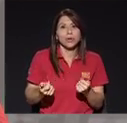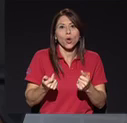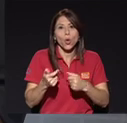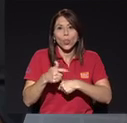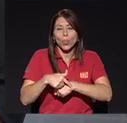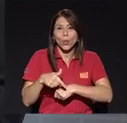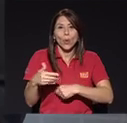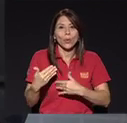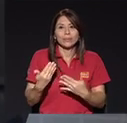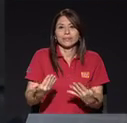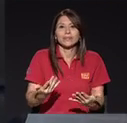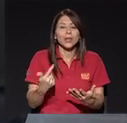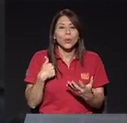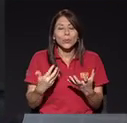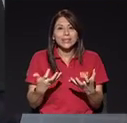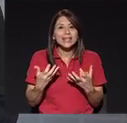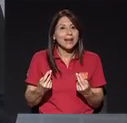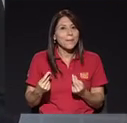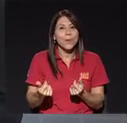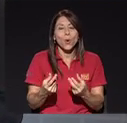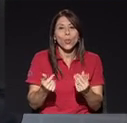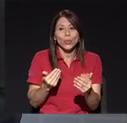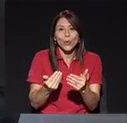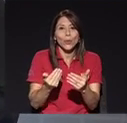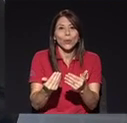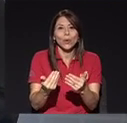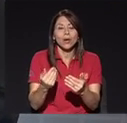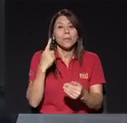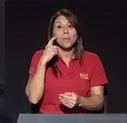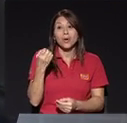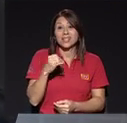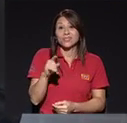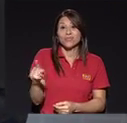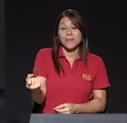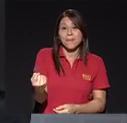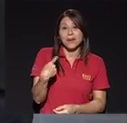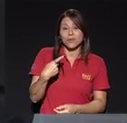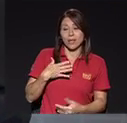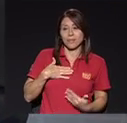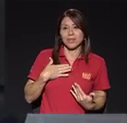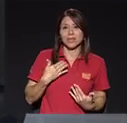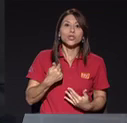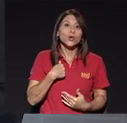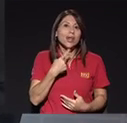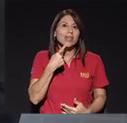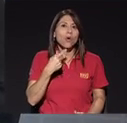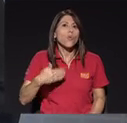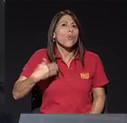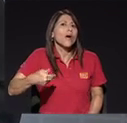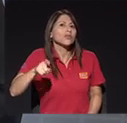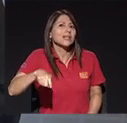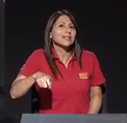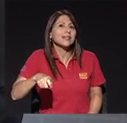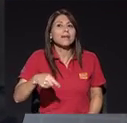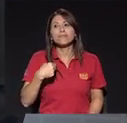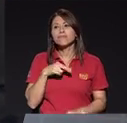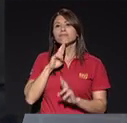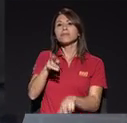pronto, ¿verdad? En términos de tan pronto quisiera uno, porque si usted me pregunta a mí, yo le digo, ¿cuándo?